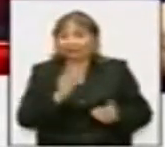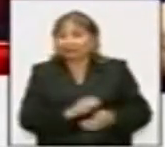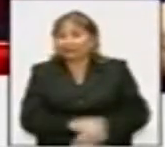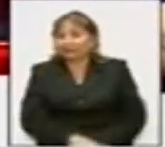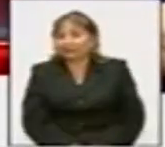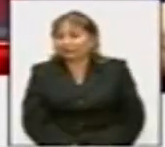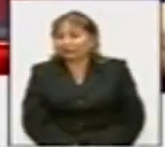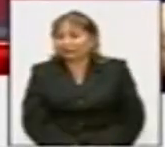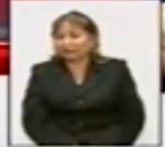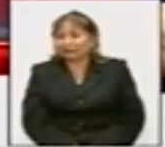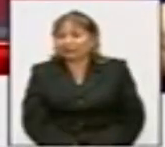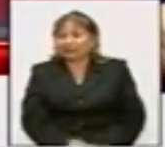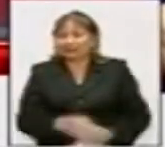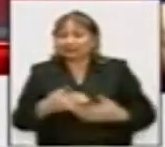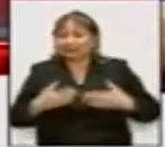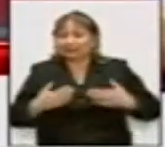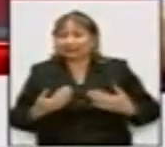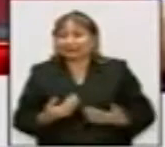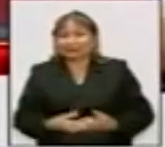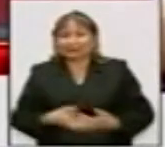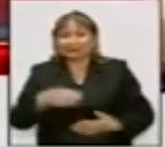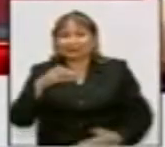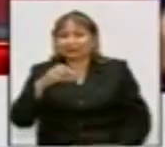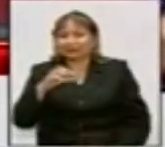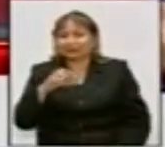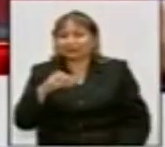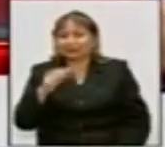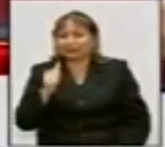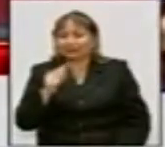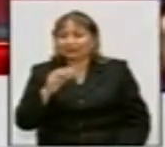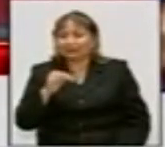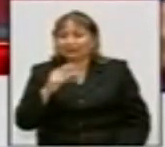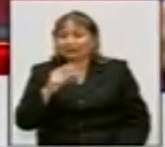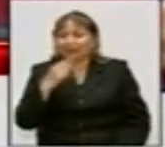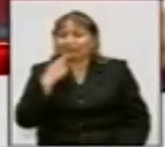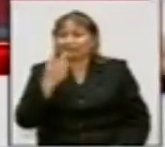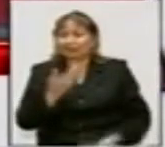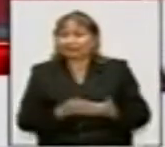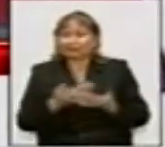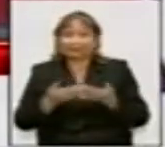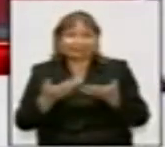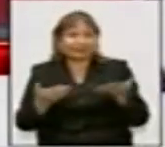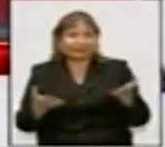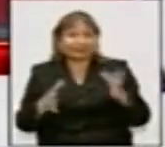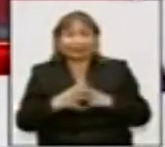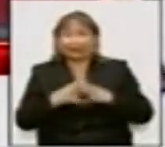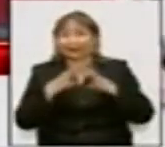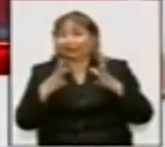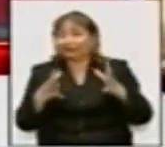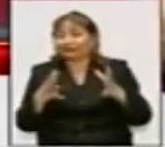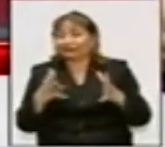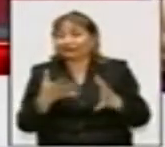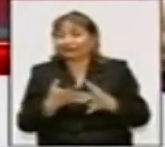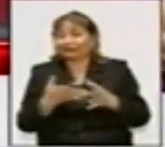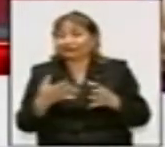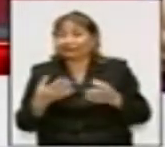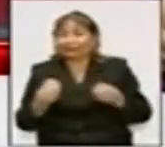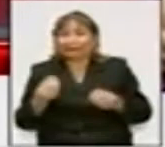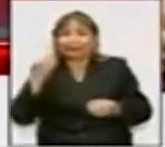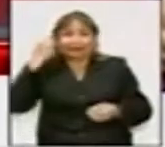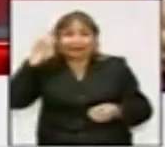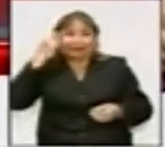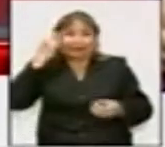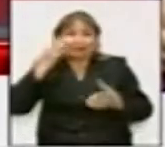preventiva de romper porque tiene inmunidad parlamentaria entonces el tema está reventado porque la sociedad política